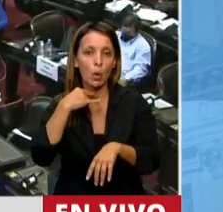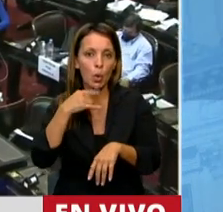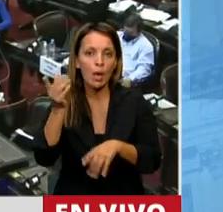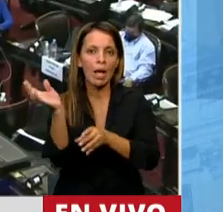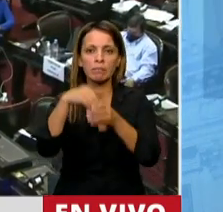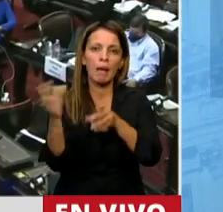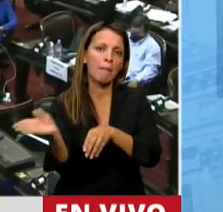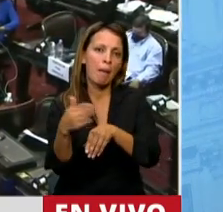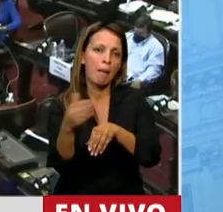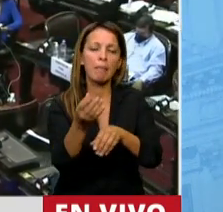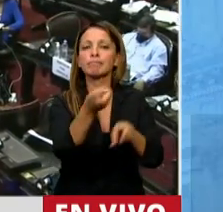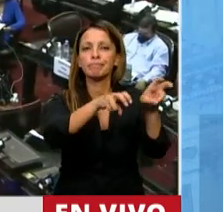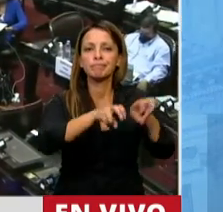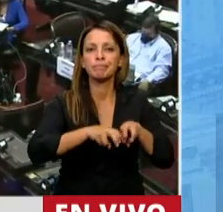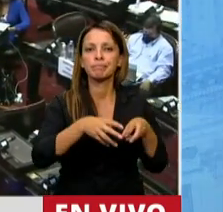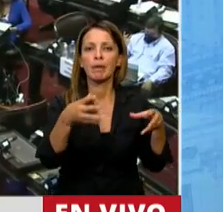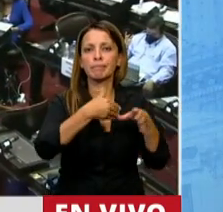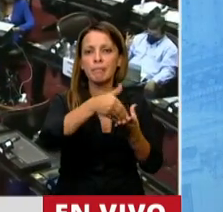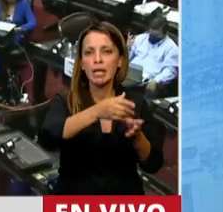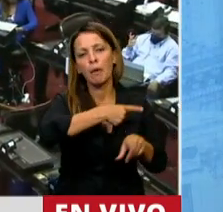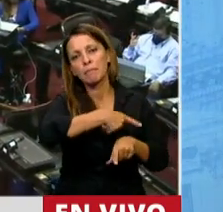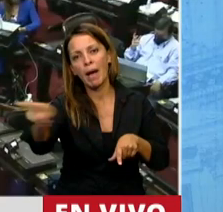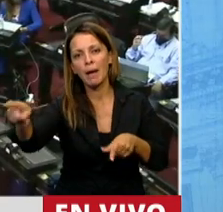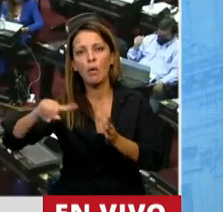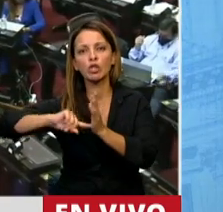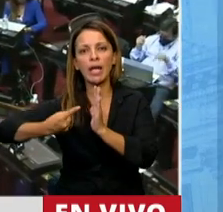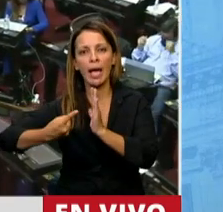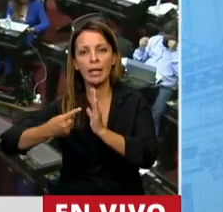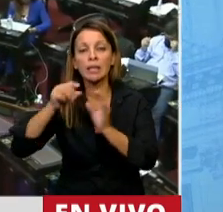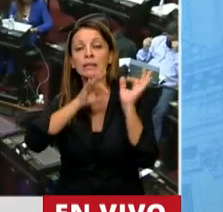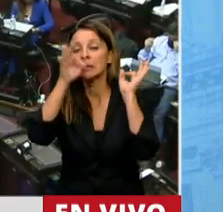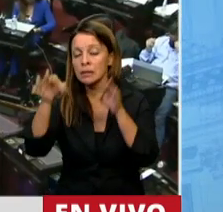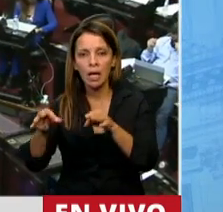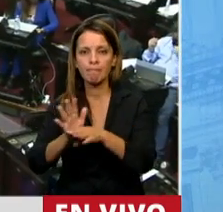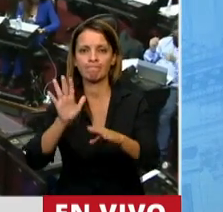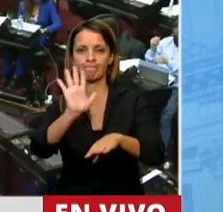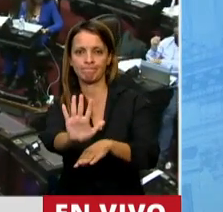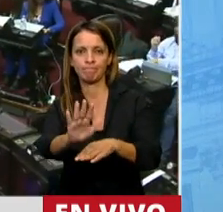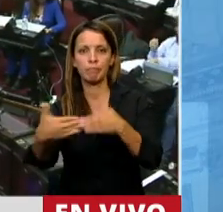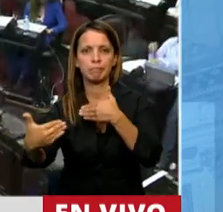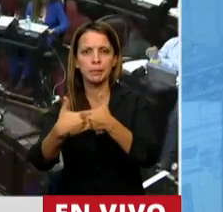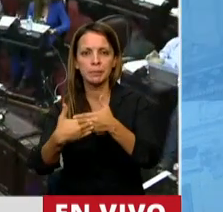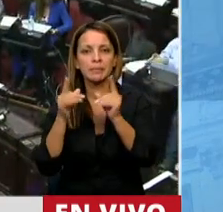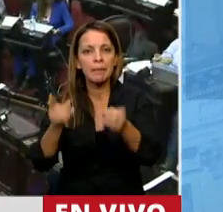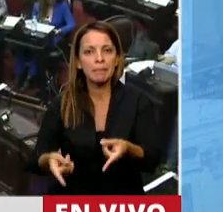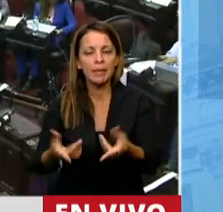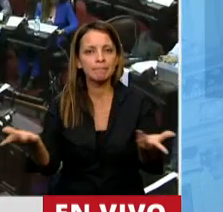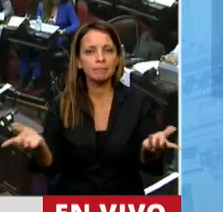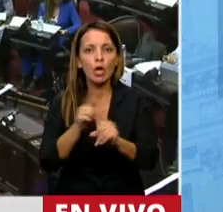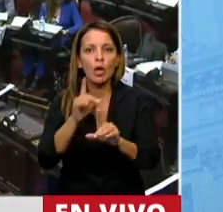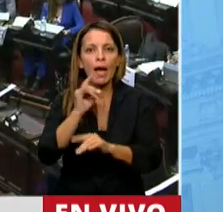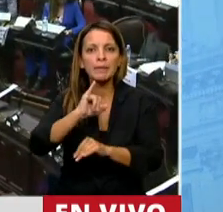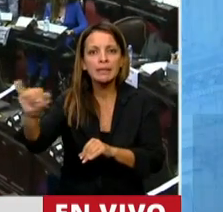de un colectivo, los mandaron de prepo a Buenos Aires. Cuando llegaron acá tampoco los dejaban entrar en la ciudad, ni siquiera notificaron a